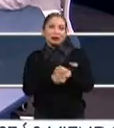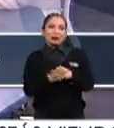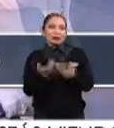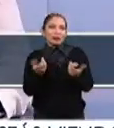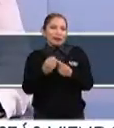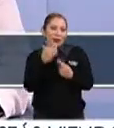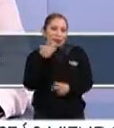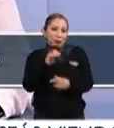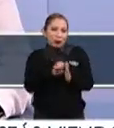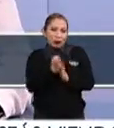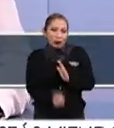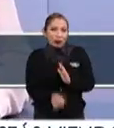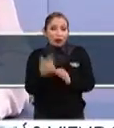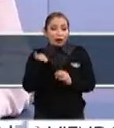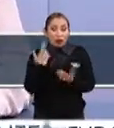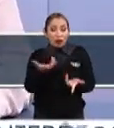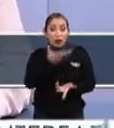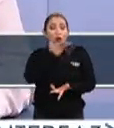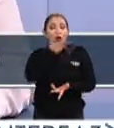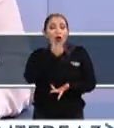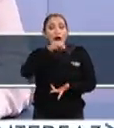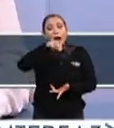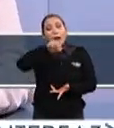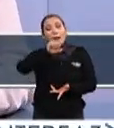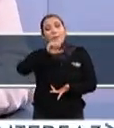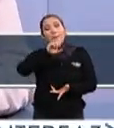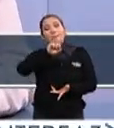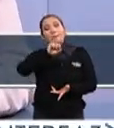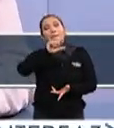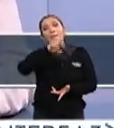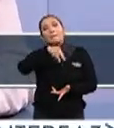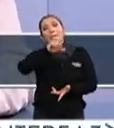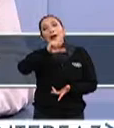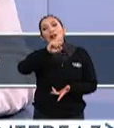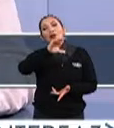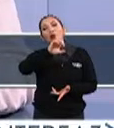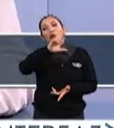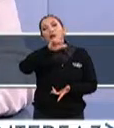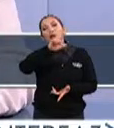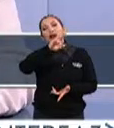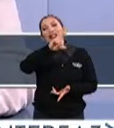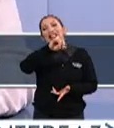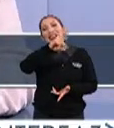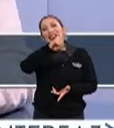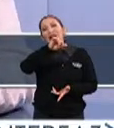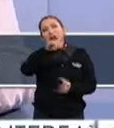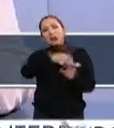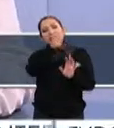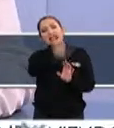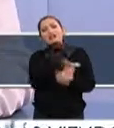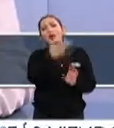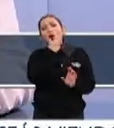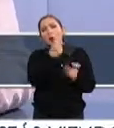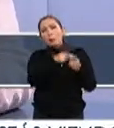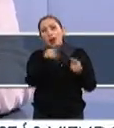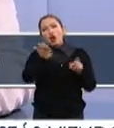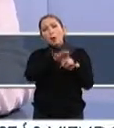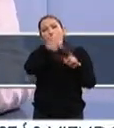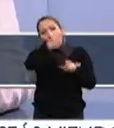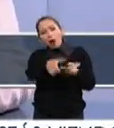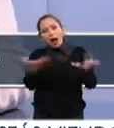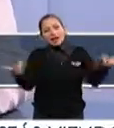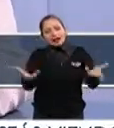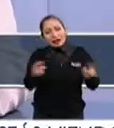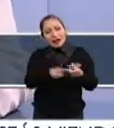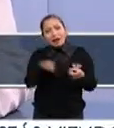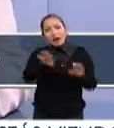maneras. Primero tenemos que entender que la masculinidad es lo que nos determina a nosotros cómo debemos de ser hombres, cómo debemos